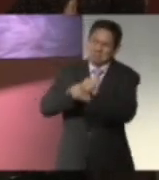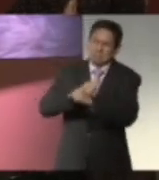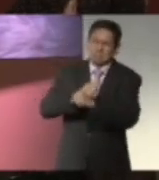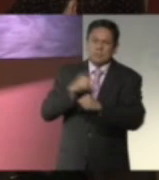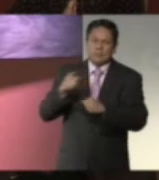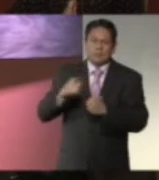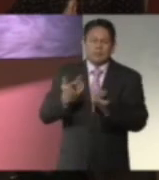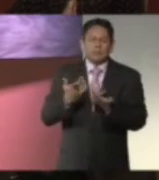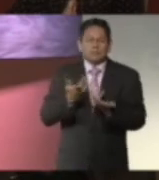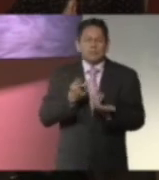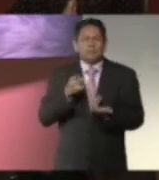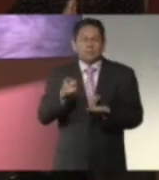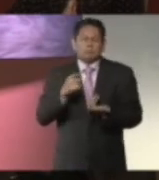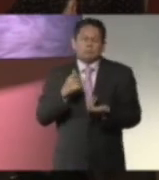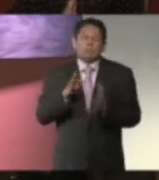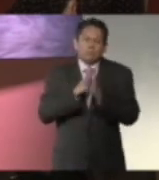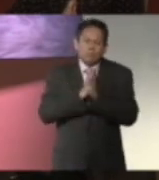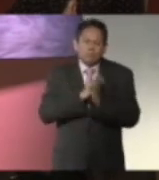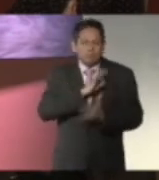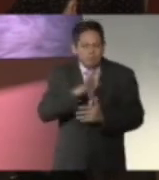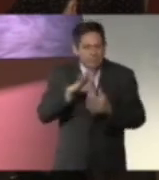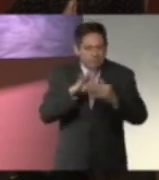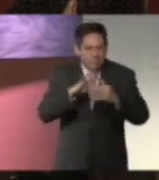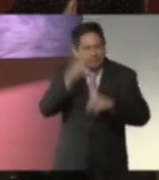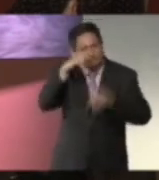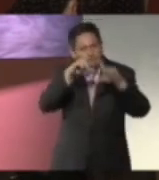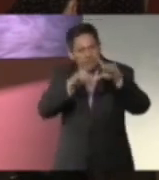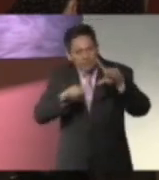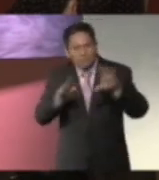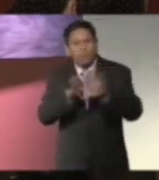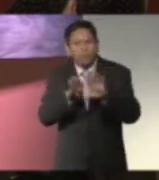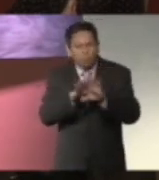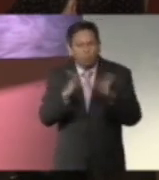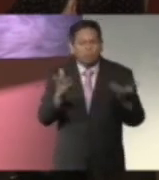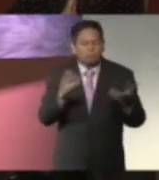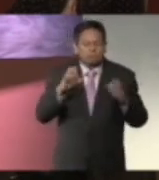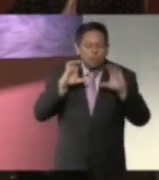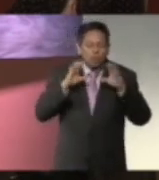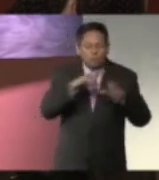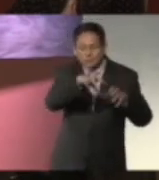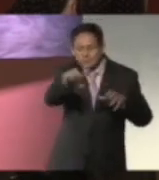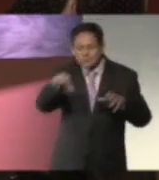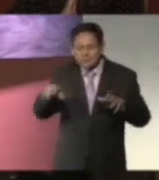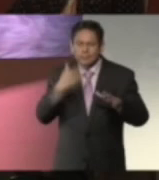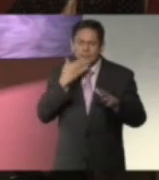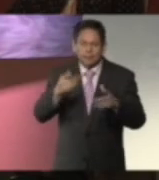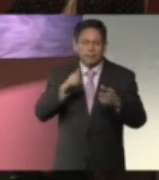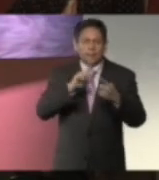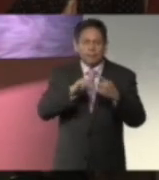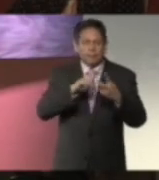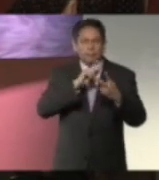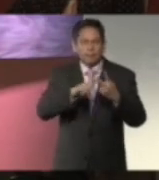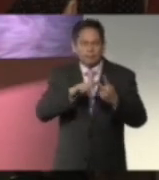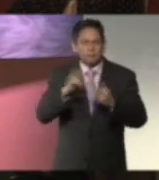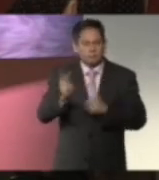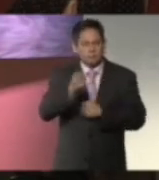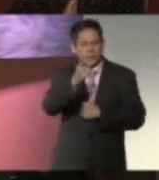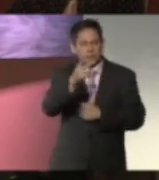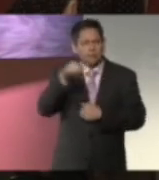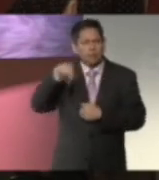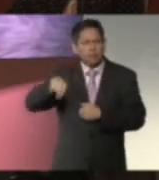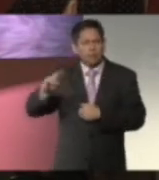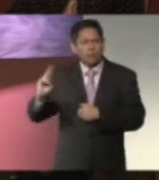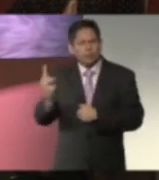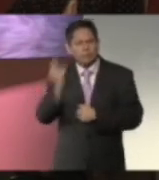respecto. La otra pregunta es… ¿Qué papel tiene la academia para visibilizar y estudiar